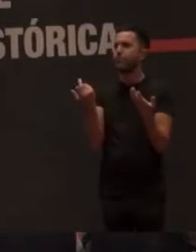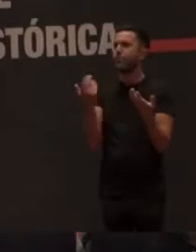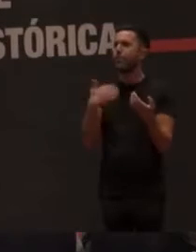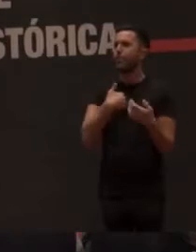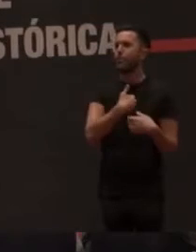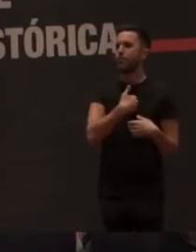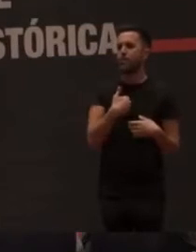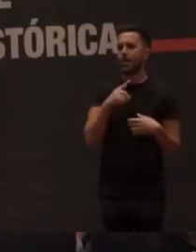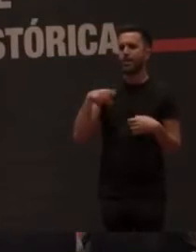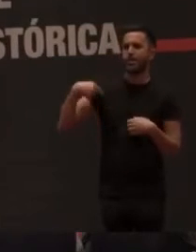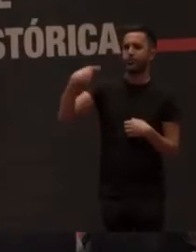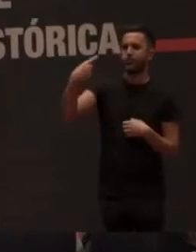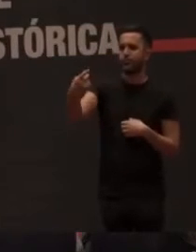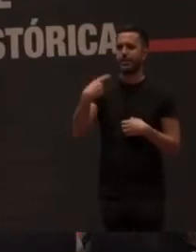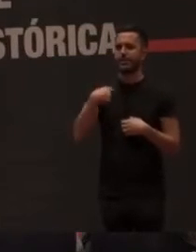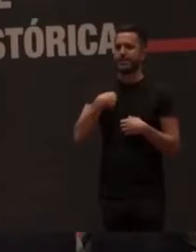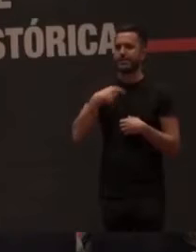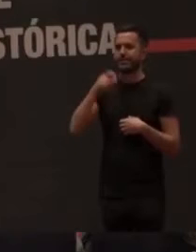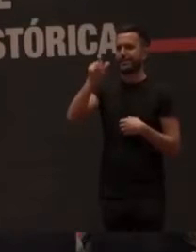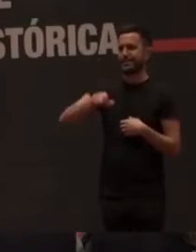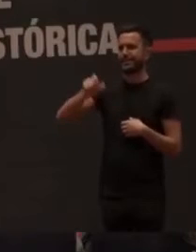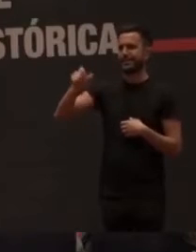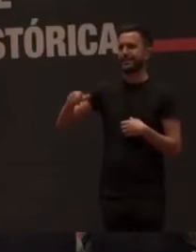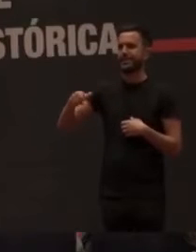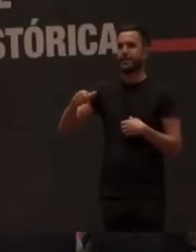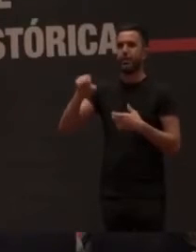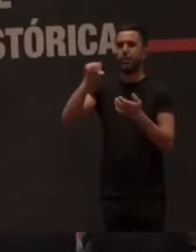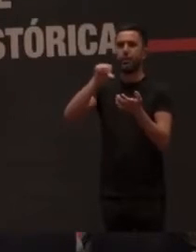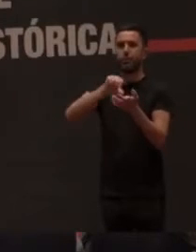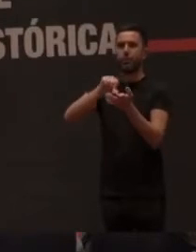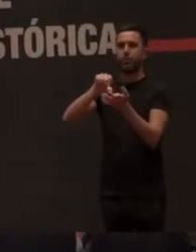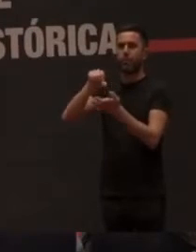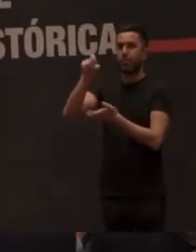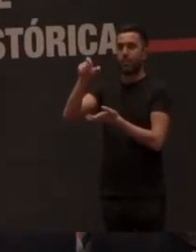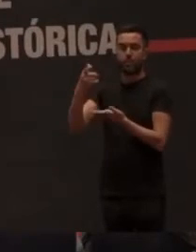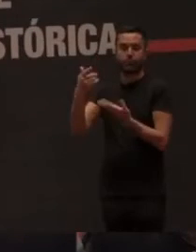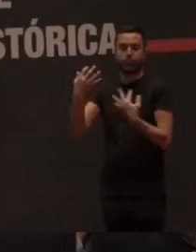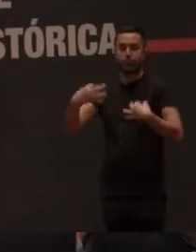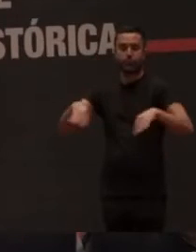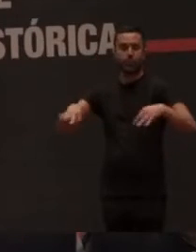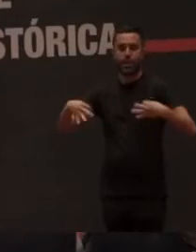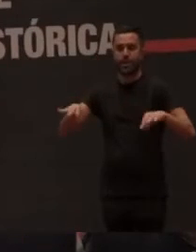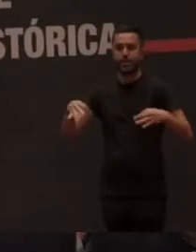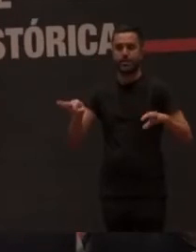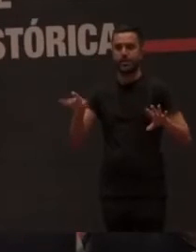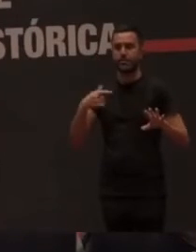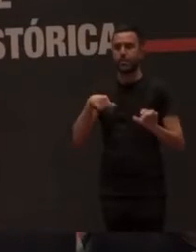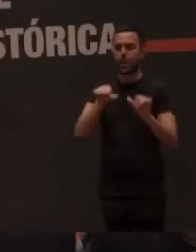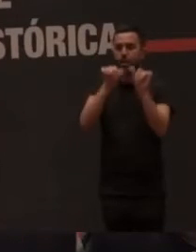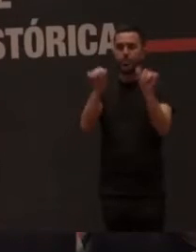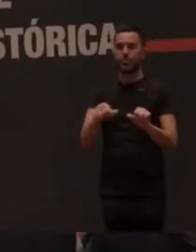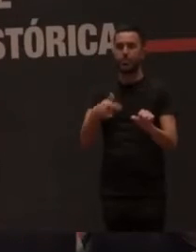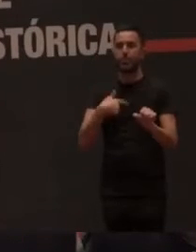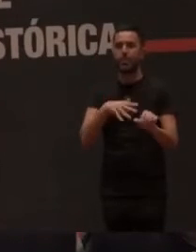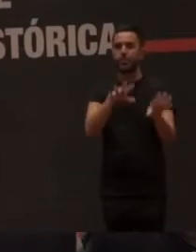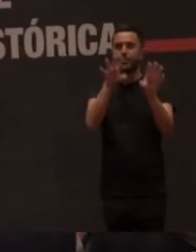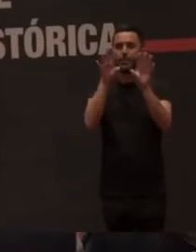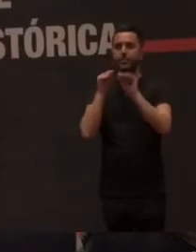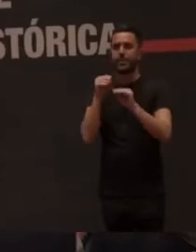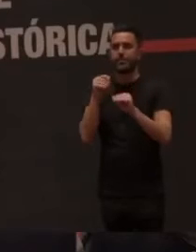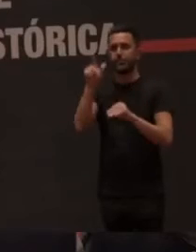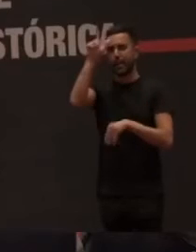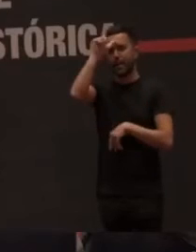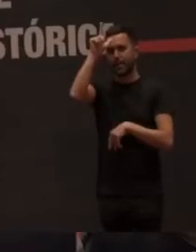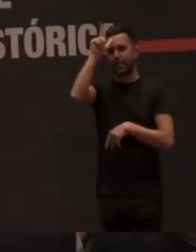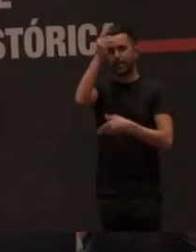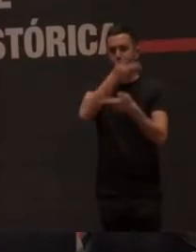la fortuna de la historiografía de los ciudadanos corrientes, que de los interpretativos globales de colaboración con